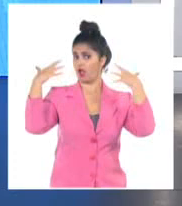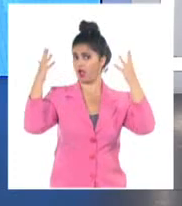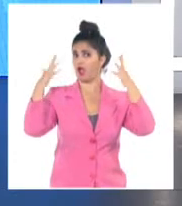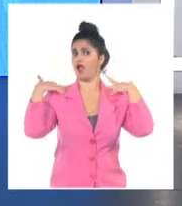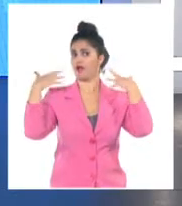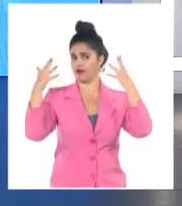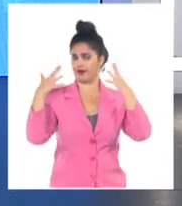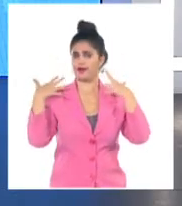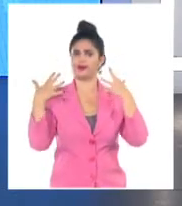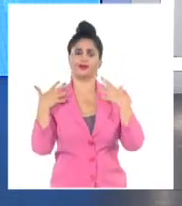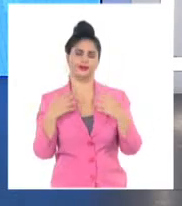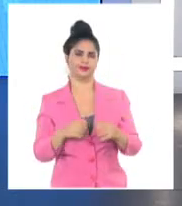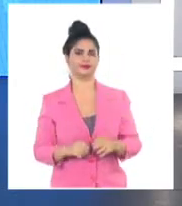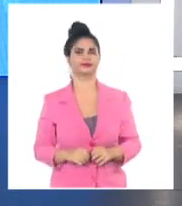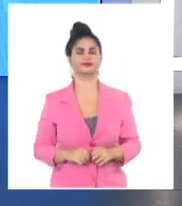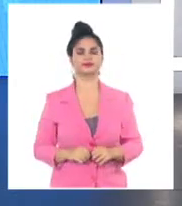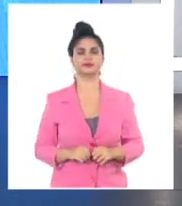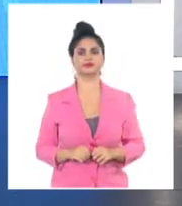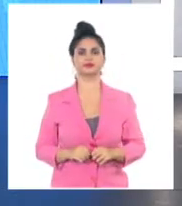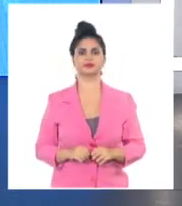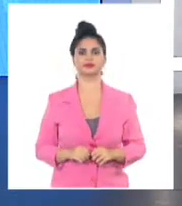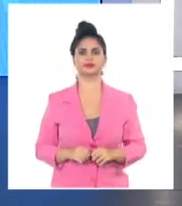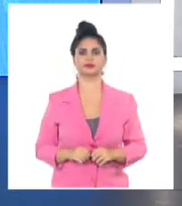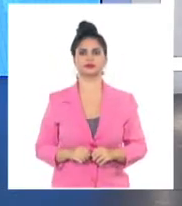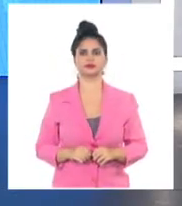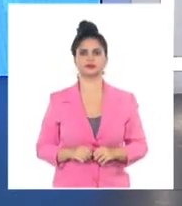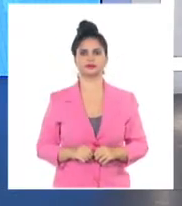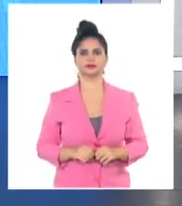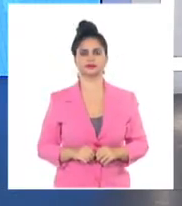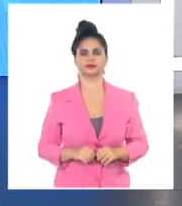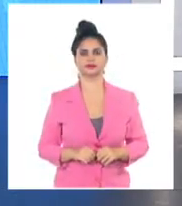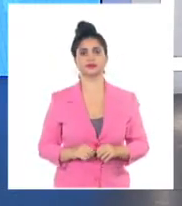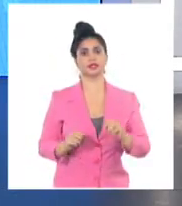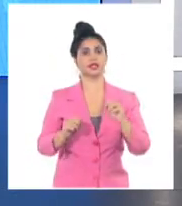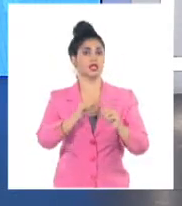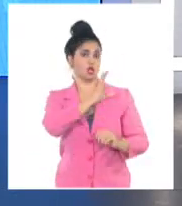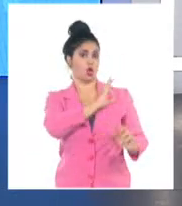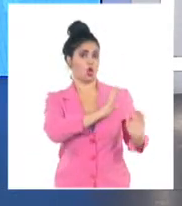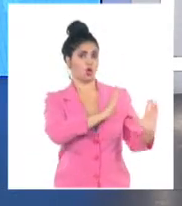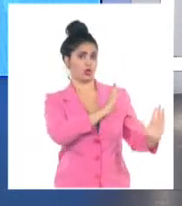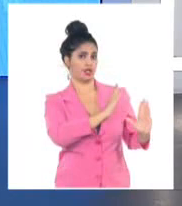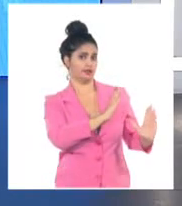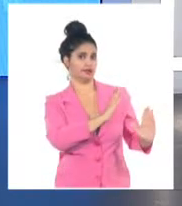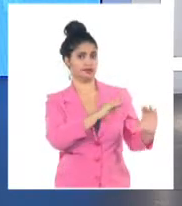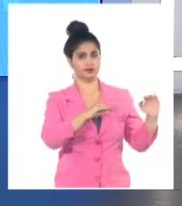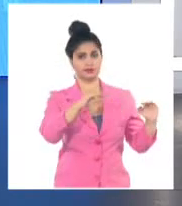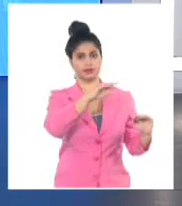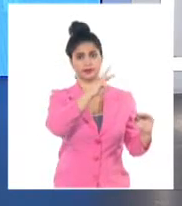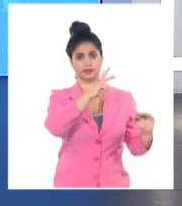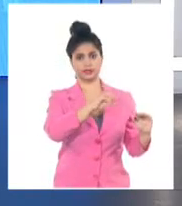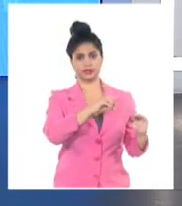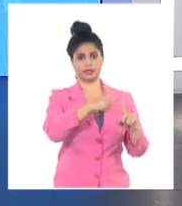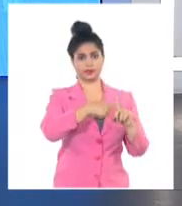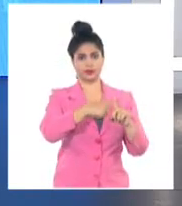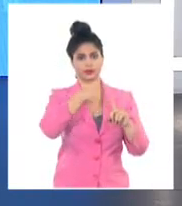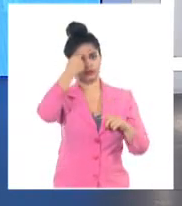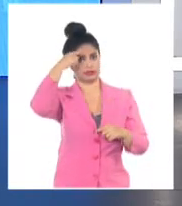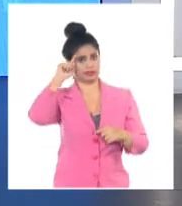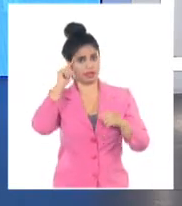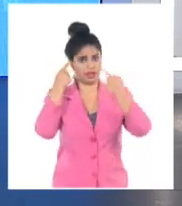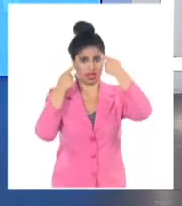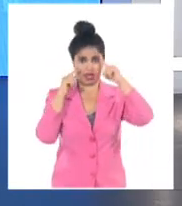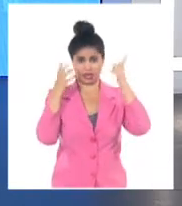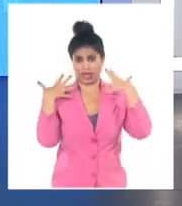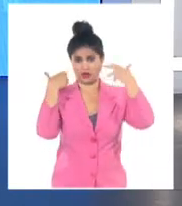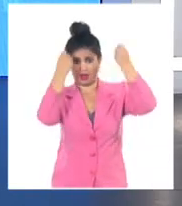costa norte, van a ser un poco más bajas estas temperaturas. Mientras tanto, en la parte oriental del país, por encima de los 30, llegarán hasta 31 grados en algunas